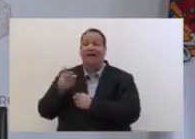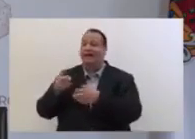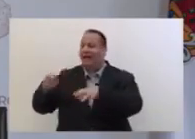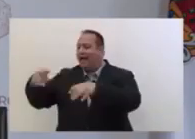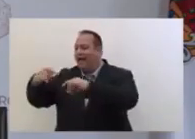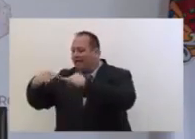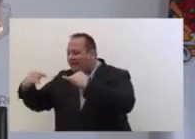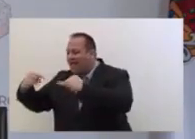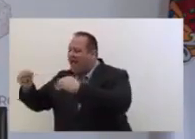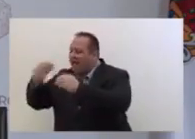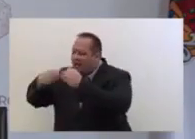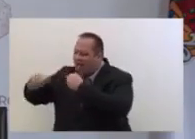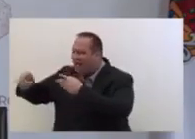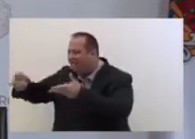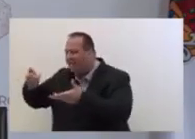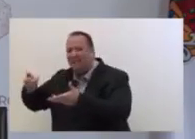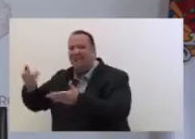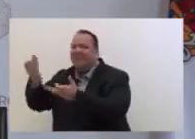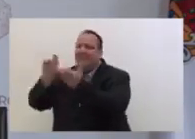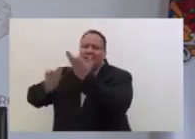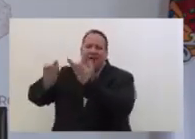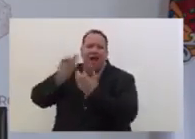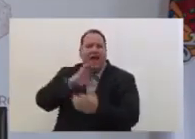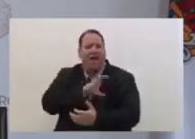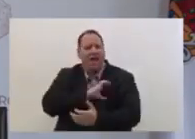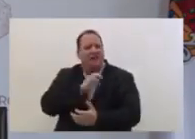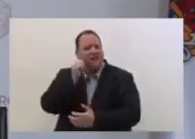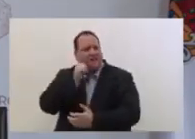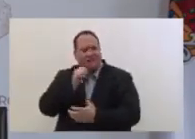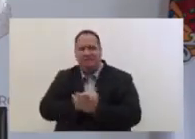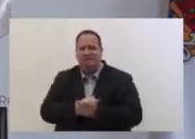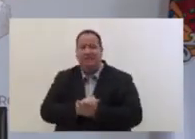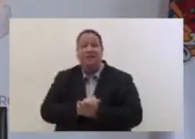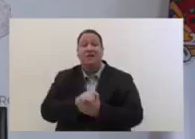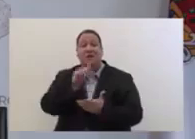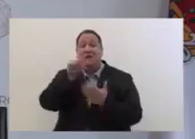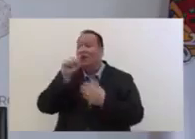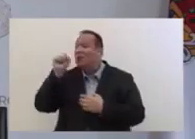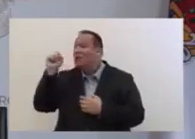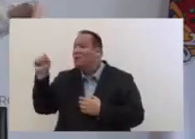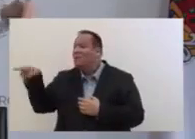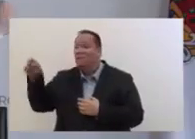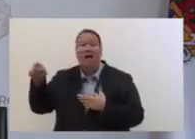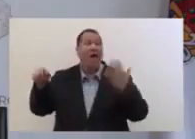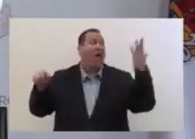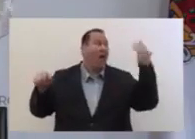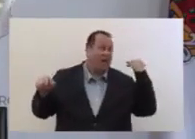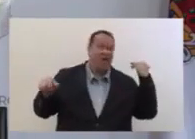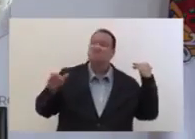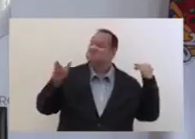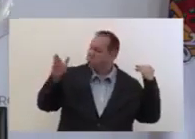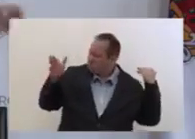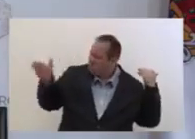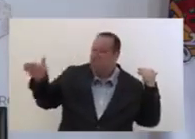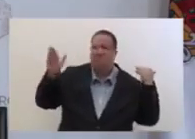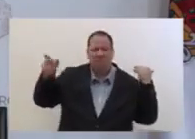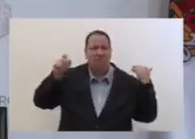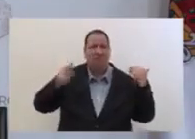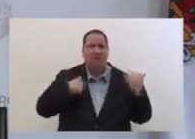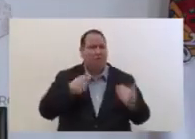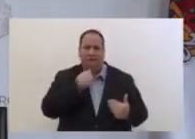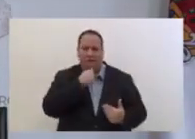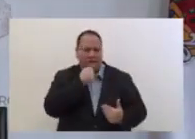carreta y siempre encuentro ese cariño. Y voy a comer a los mismos lugares a los que iba antes, mucho tiempo antes de